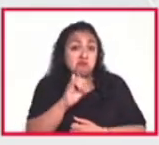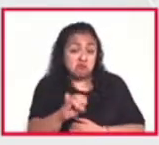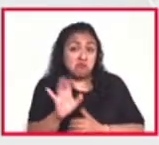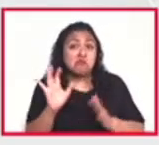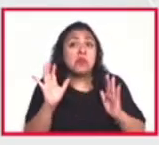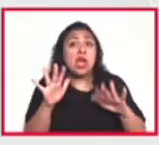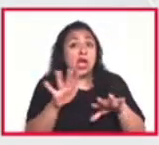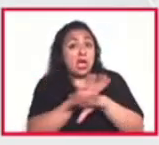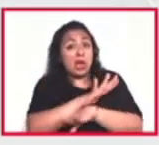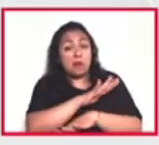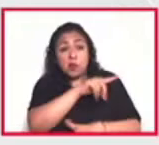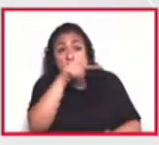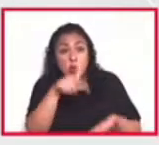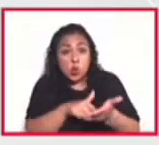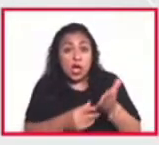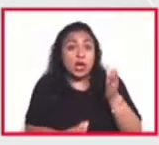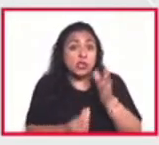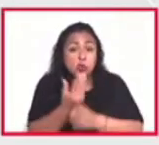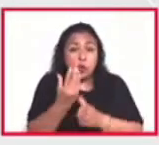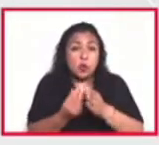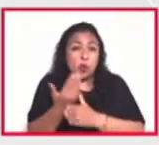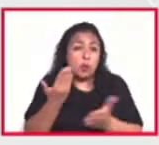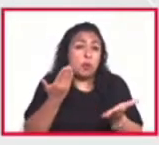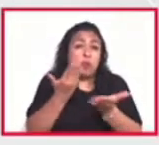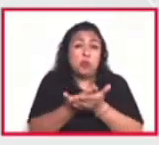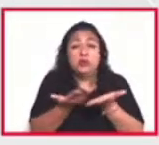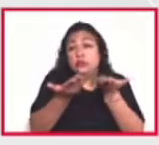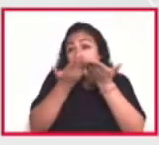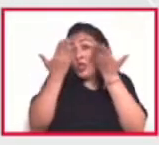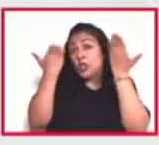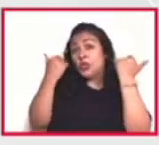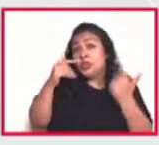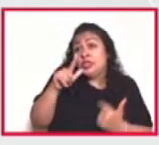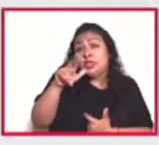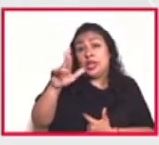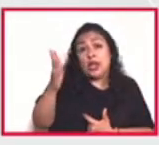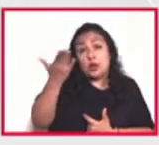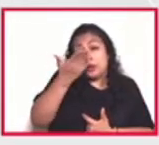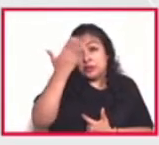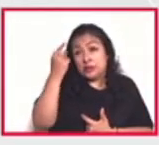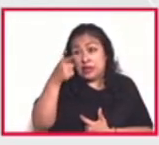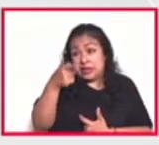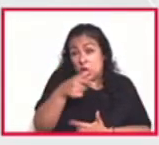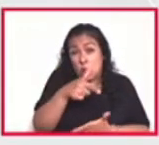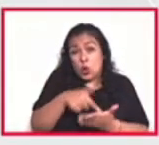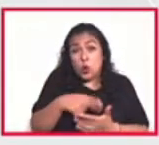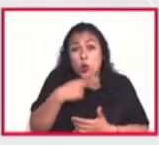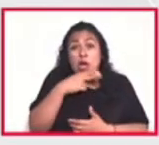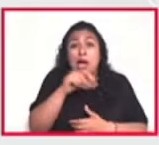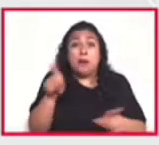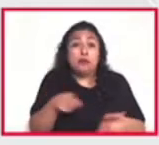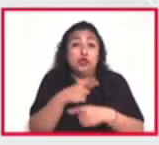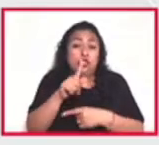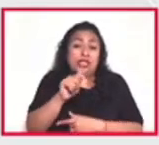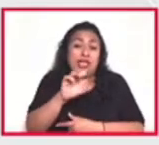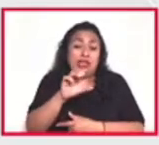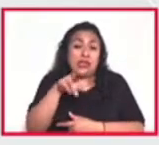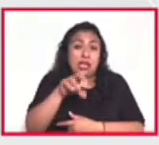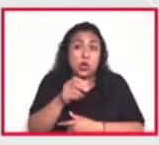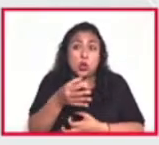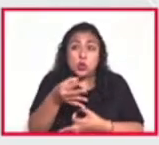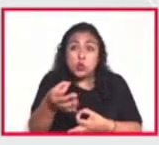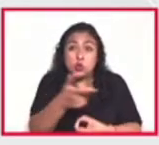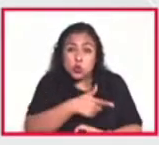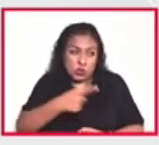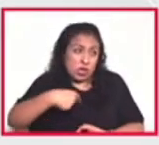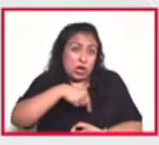reinventar lugares y propuestas. No lo sé, Laura. ¿Quién sabe si siendo este templo de la música tecno suene tan atractivo para